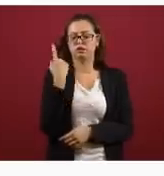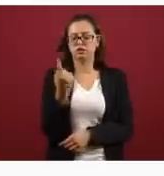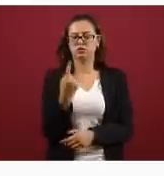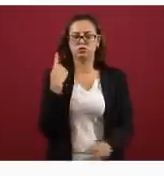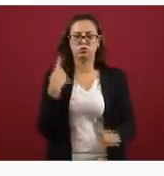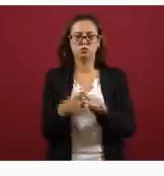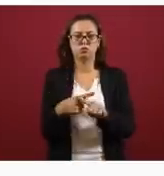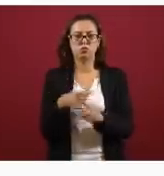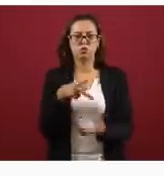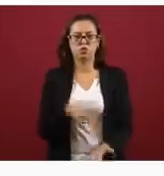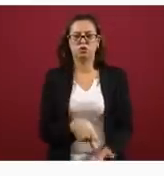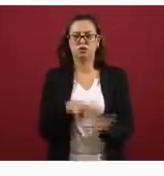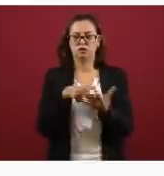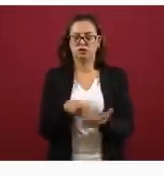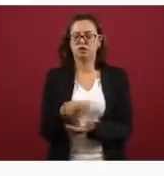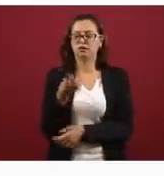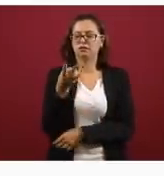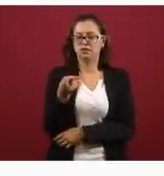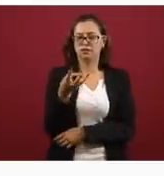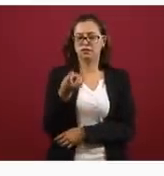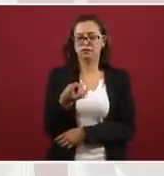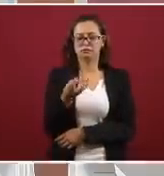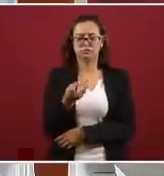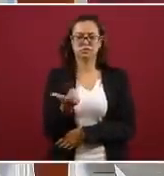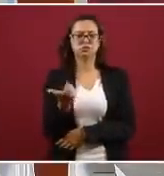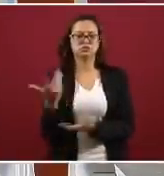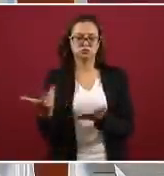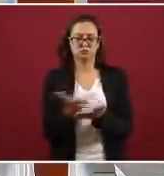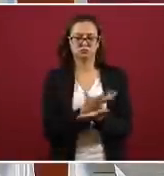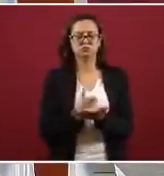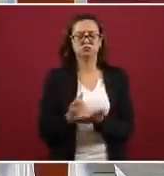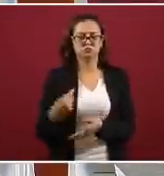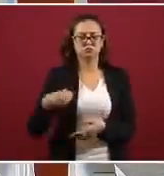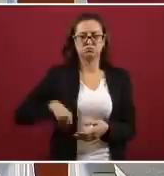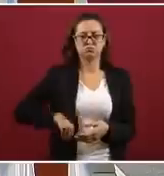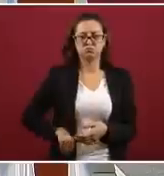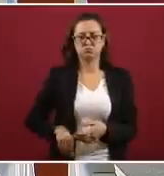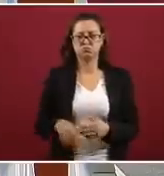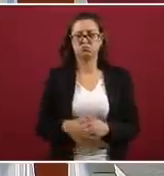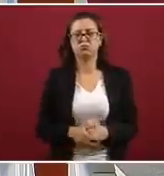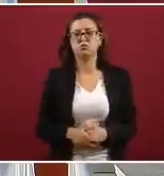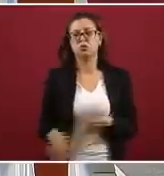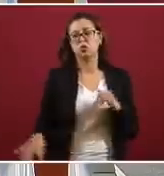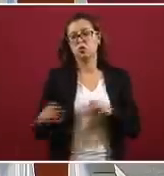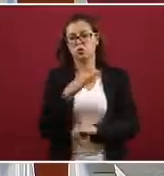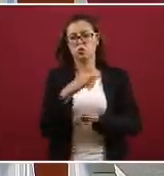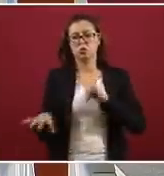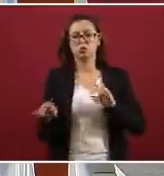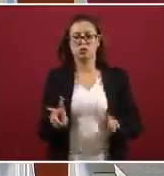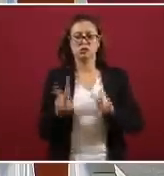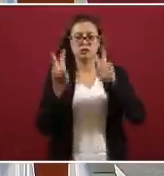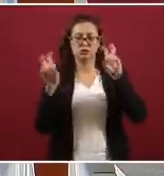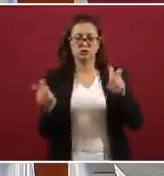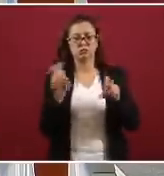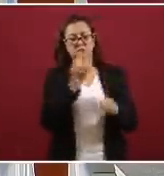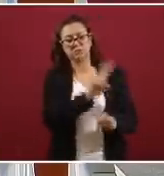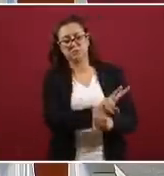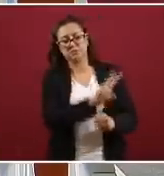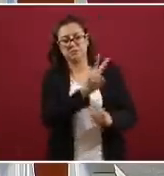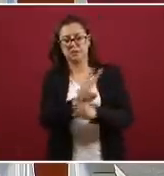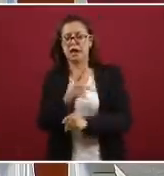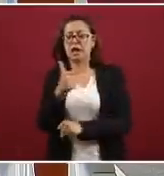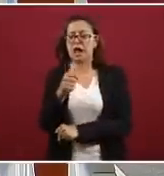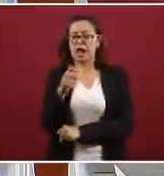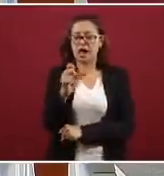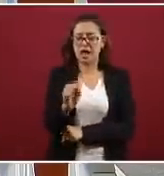kilo y un margen de 3 pesos con 36 centavos por kilo. Por último, en el tema de verificación de